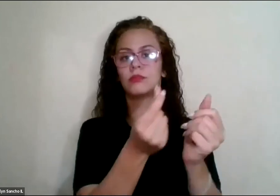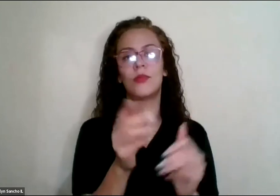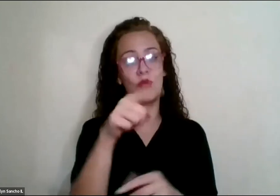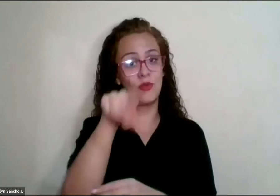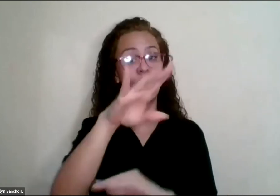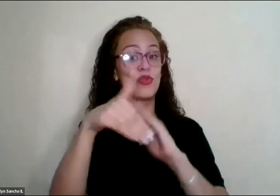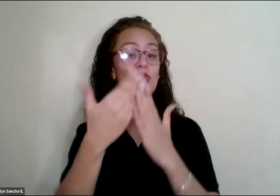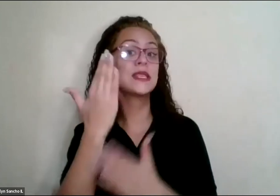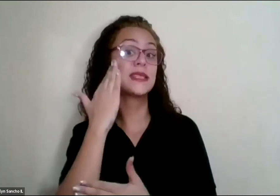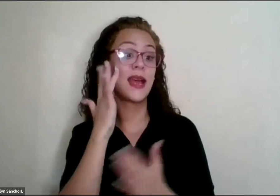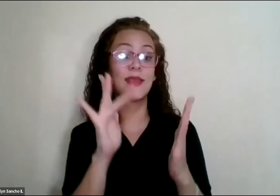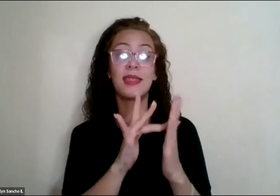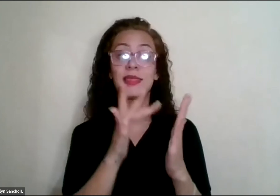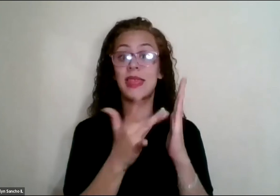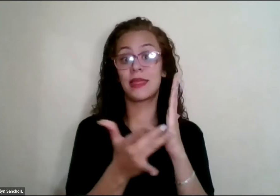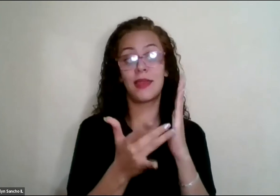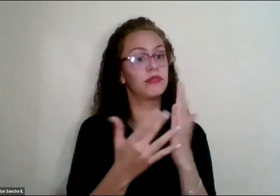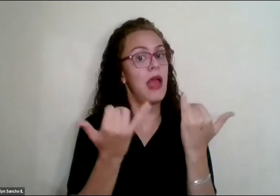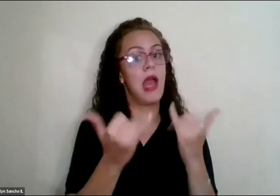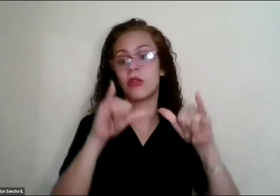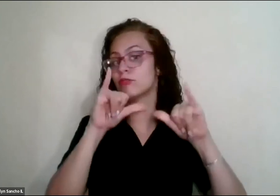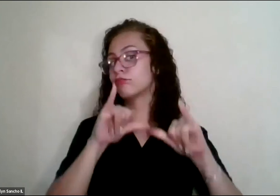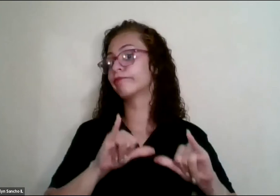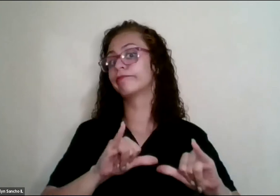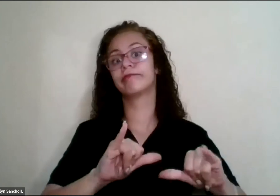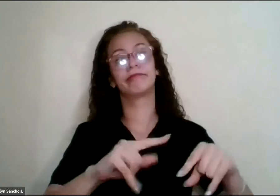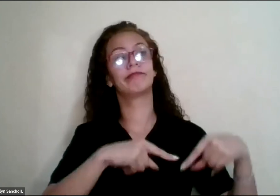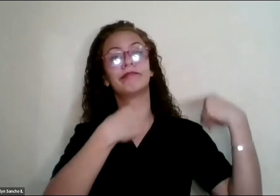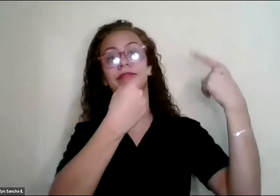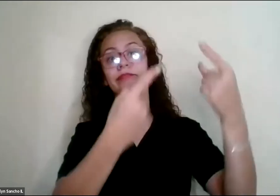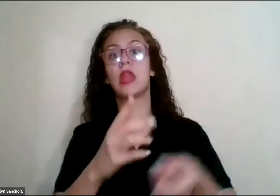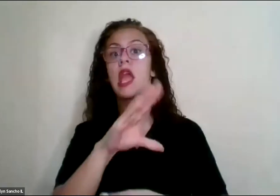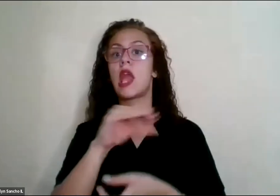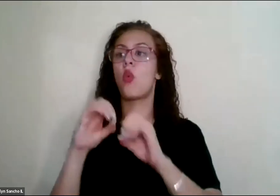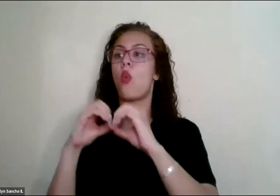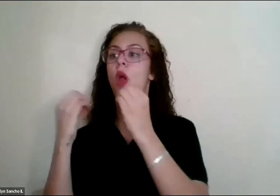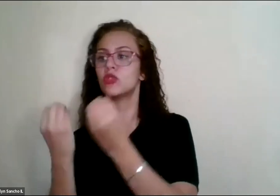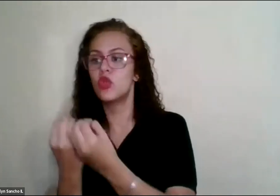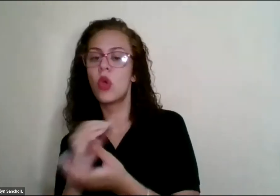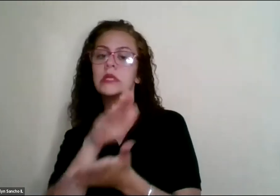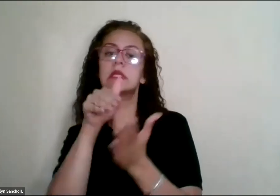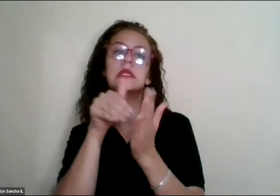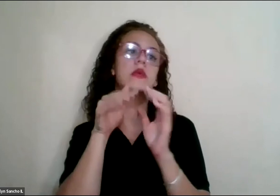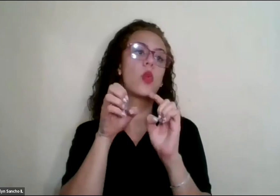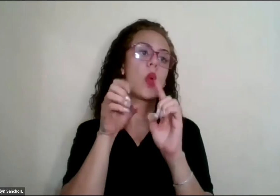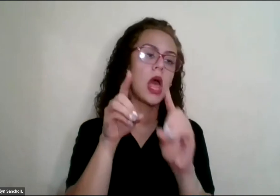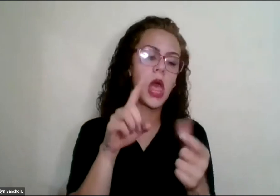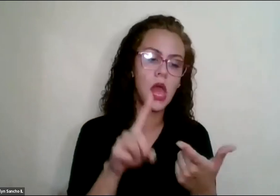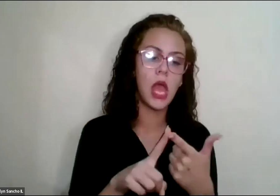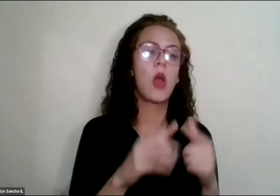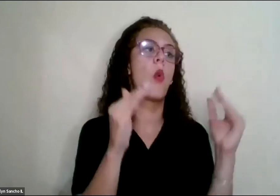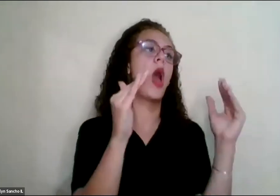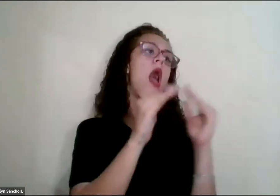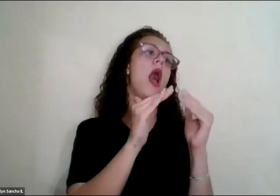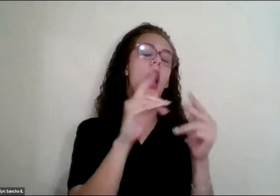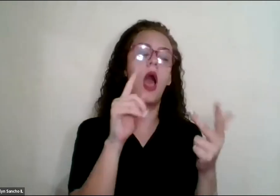la digitalización llegó para quedarse y las organizaciones, los centros educativos, los